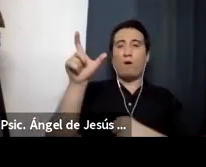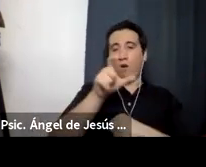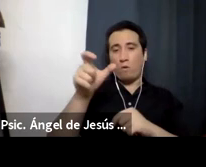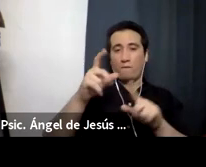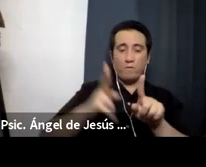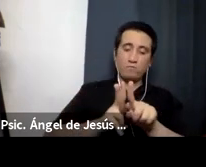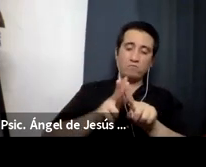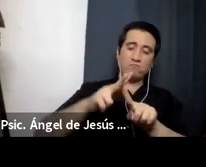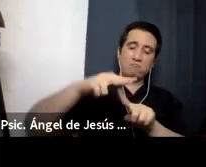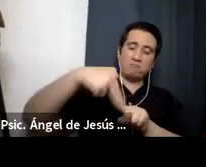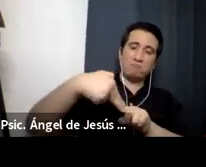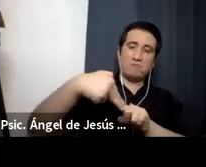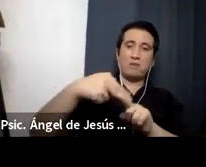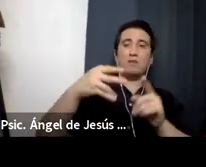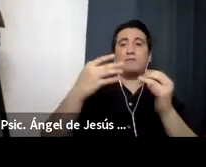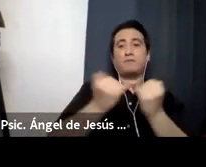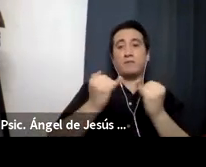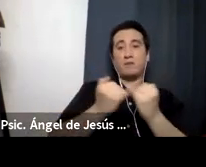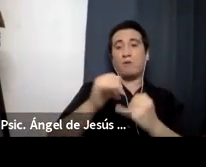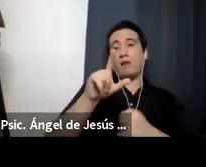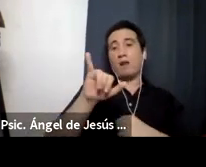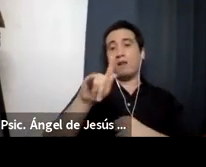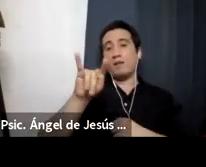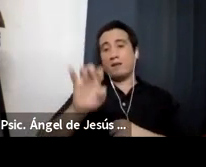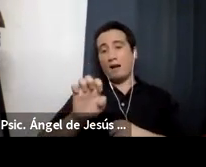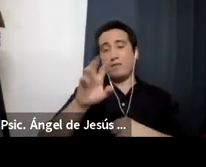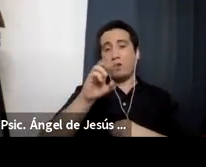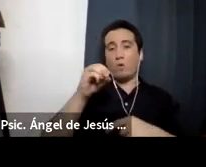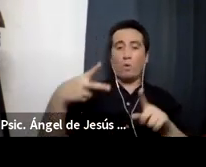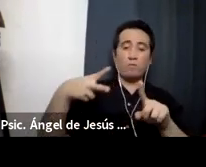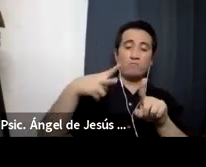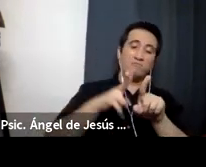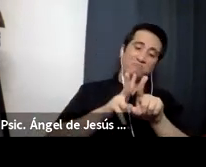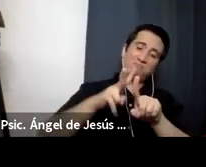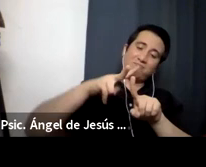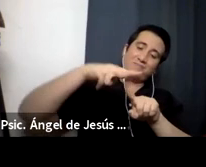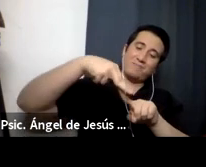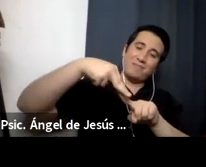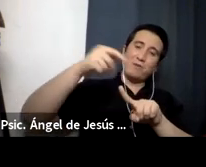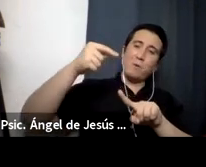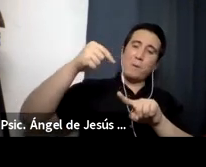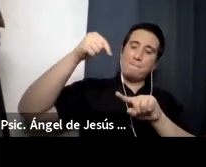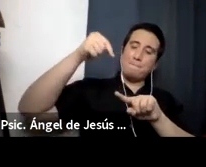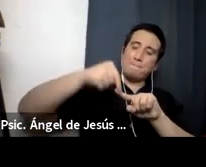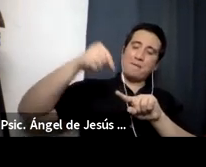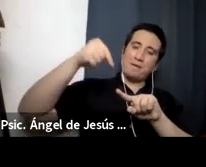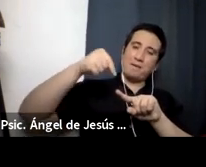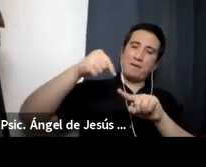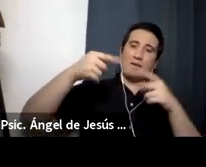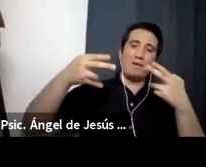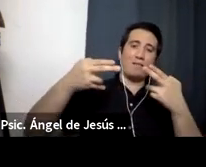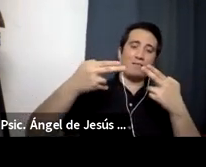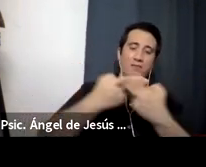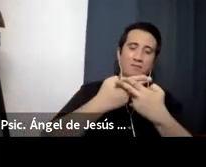sobre todo si es con algún tipo de alicate o tijera, puede ocasionar que ese corte pique, ¿no? El nacimiento de la